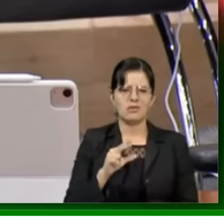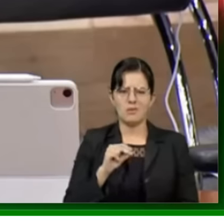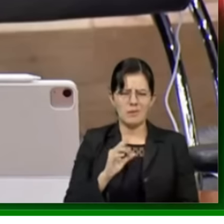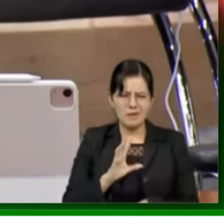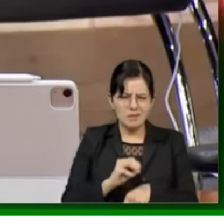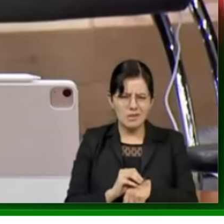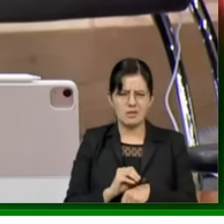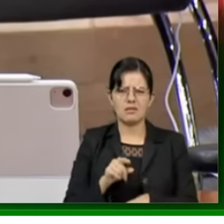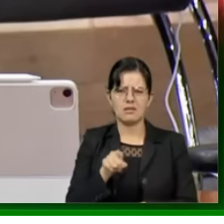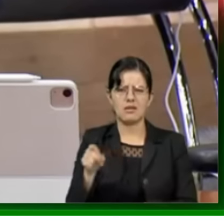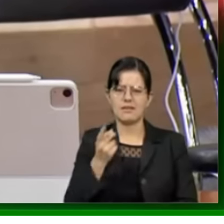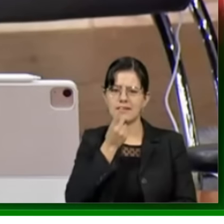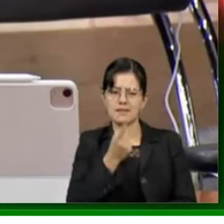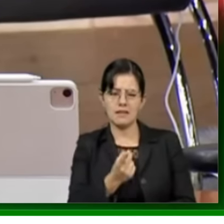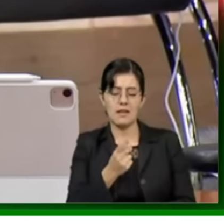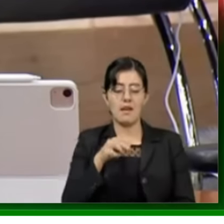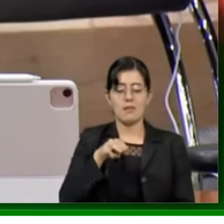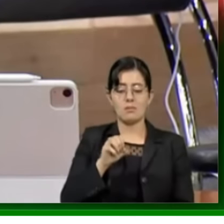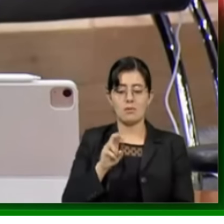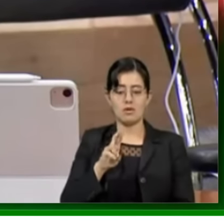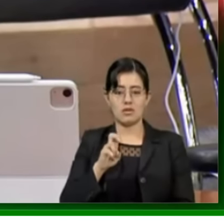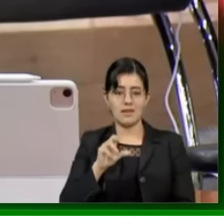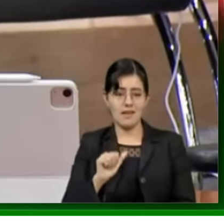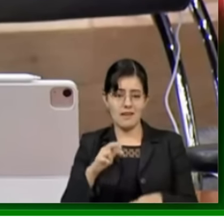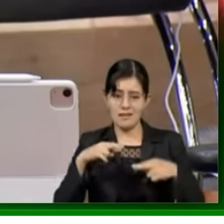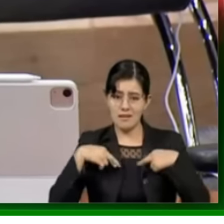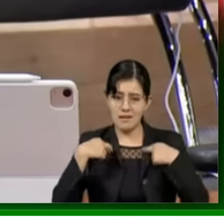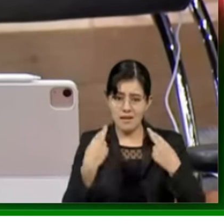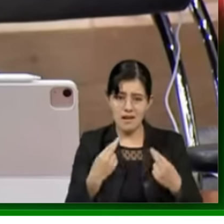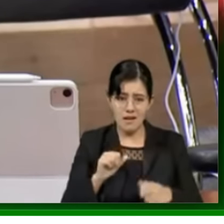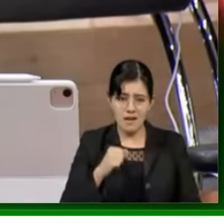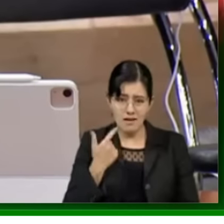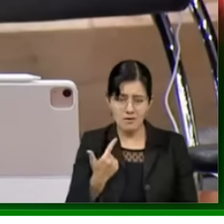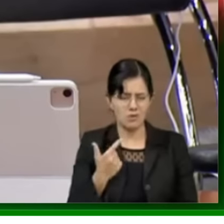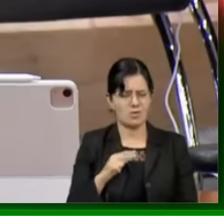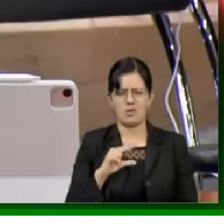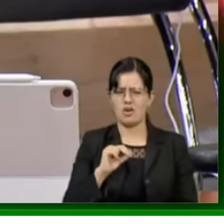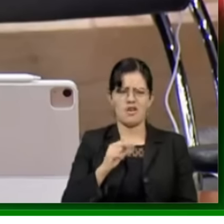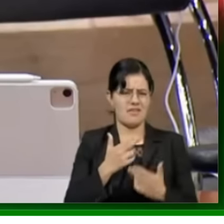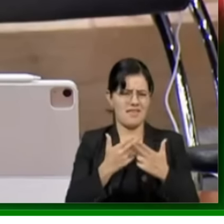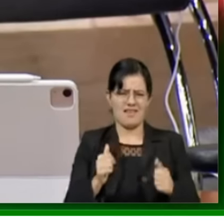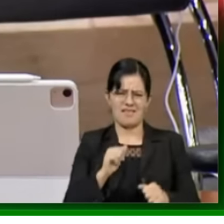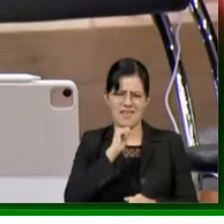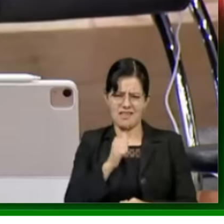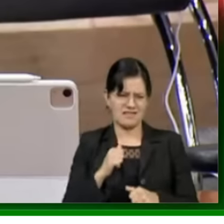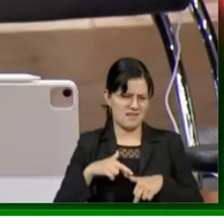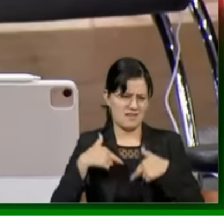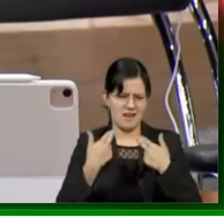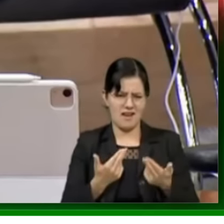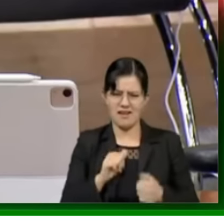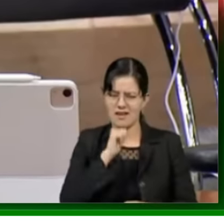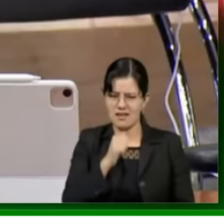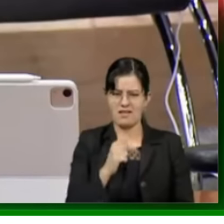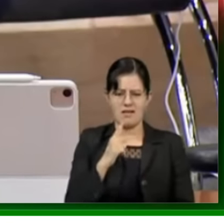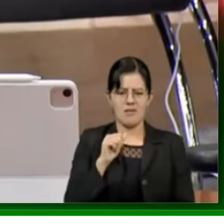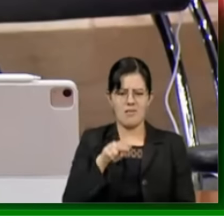quieran decir que morena les regala algo nadie les regala nada ni el pri